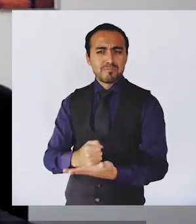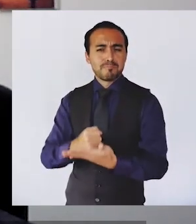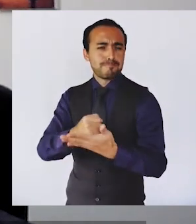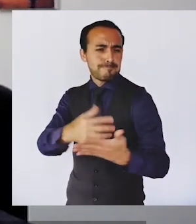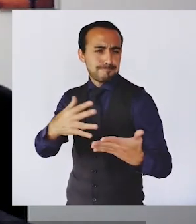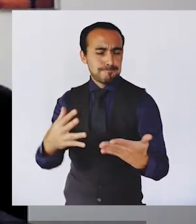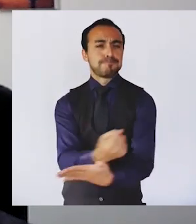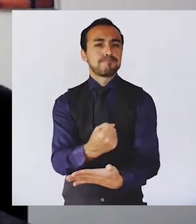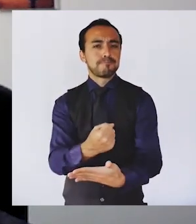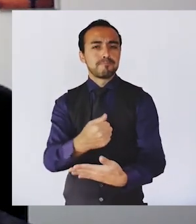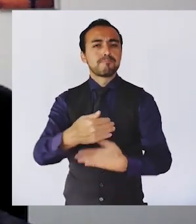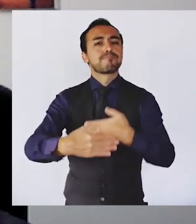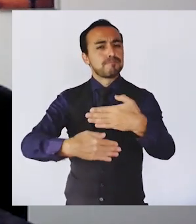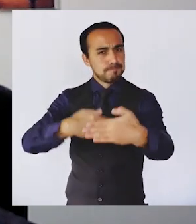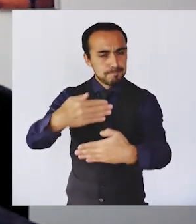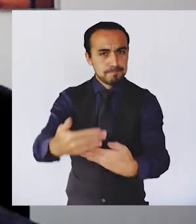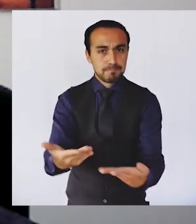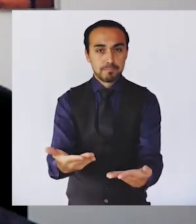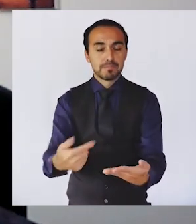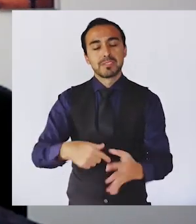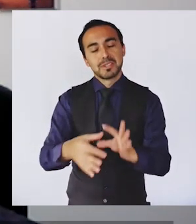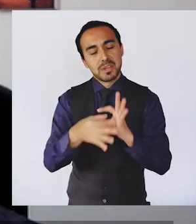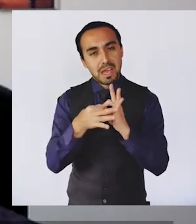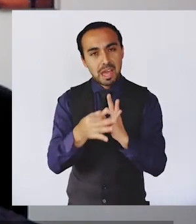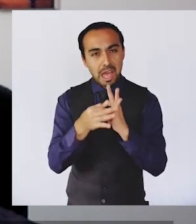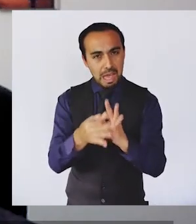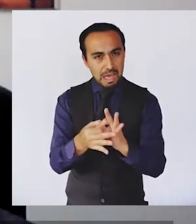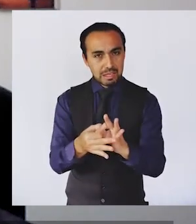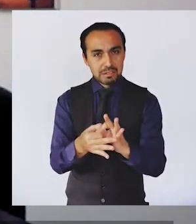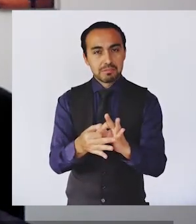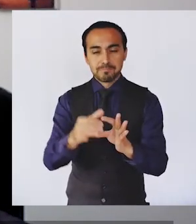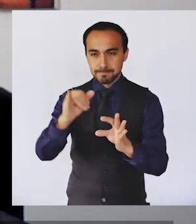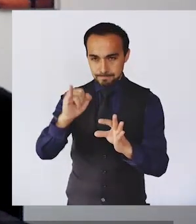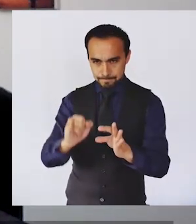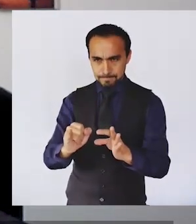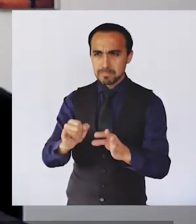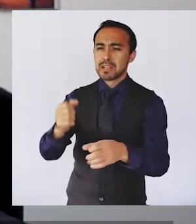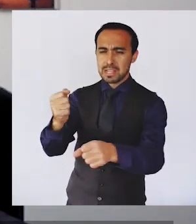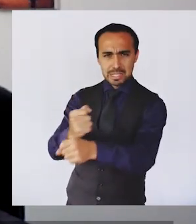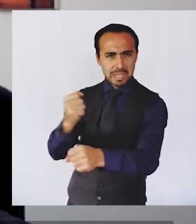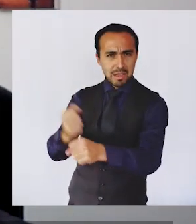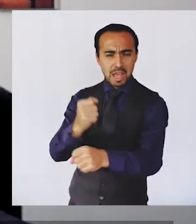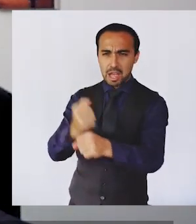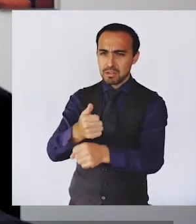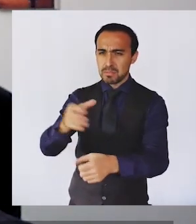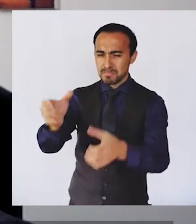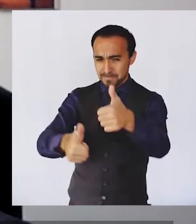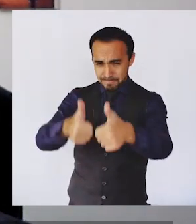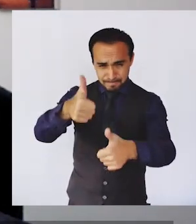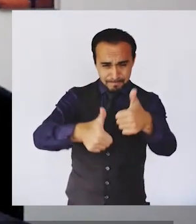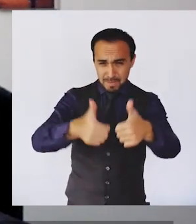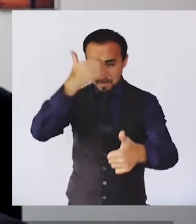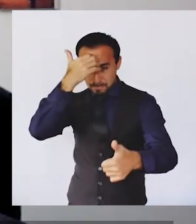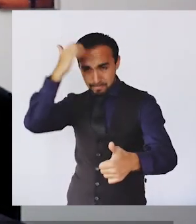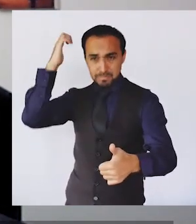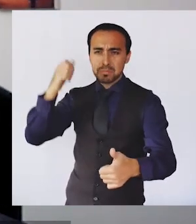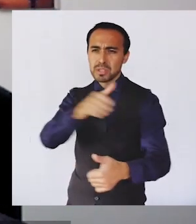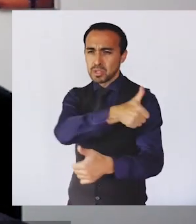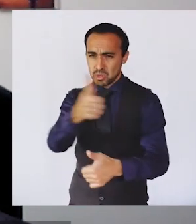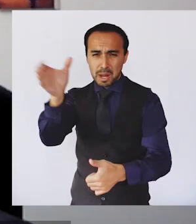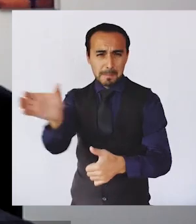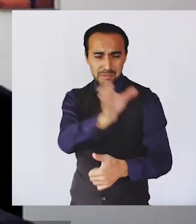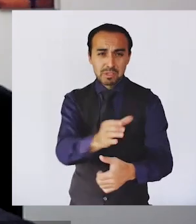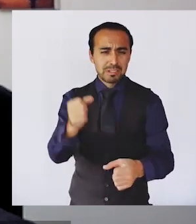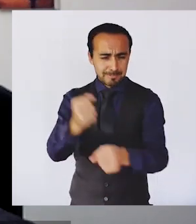la altura de las tareas que tenemos por delante. Agradezco enormemente la labor, el profesionalismo de todos los que conforman